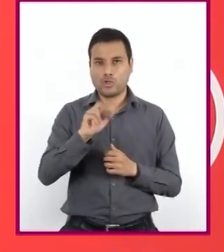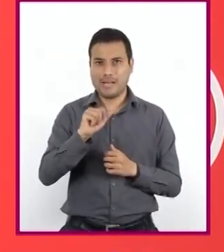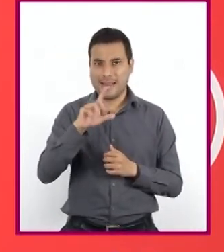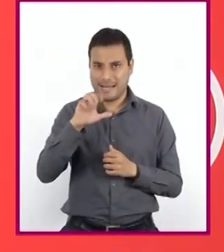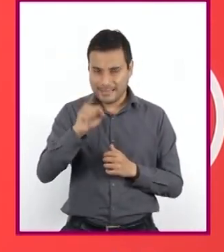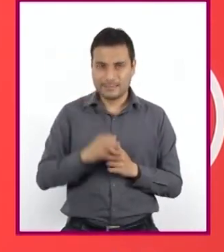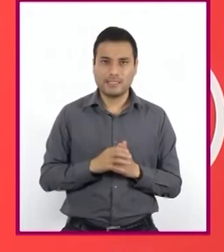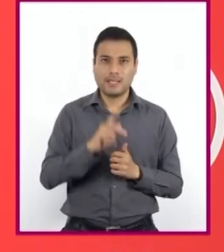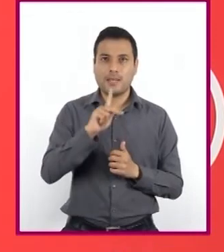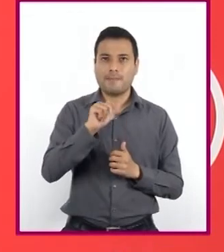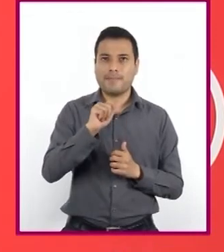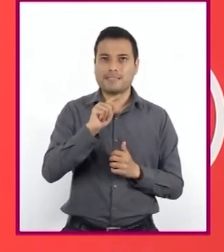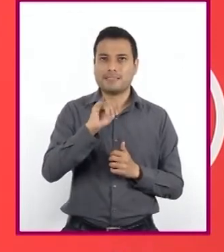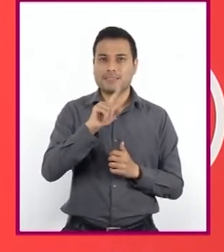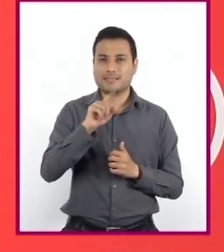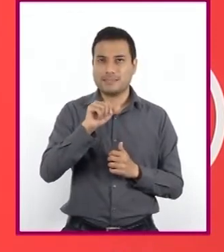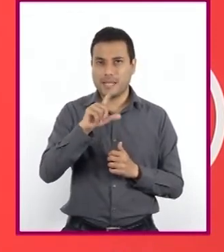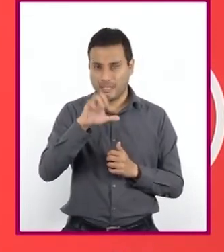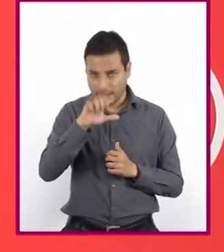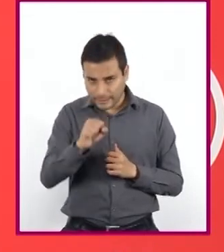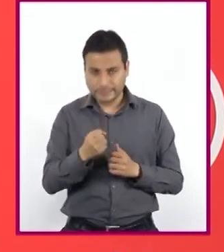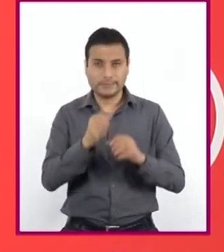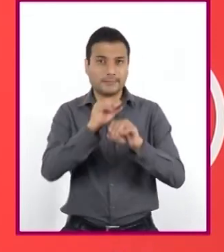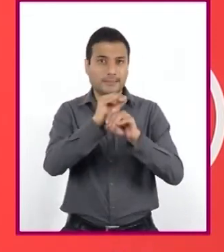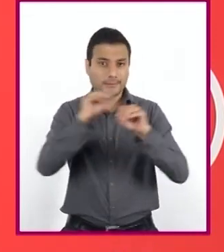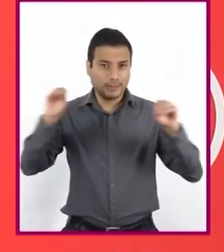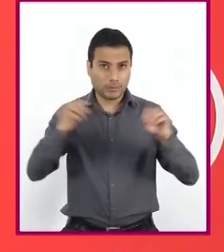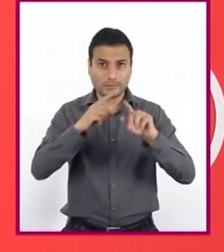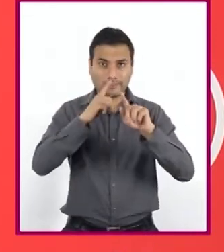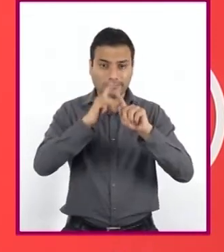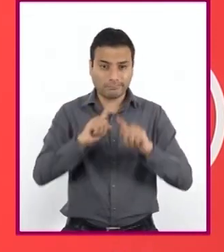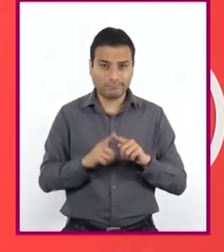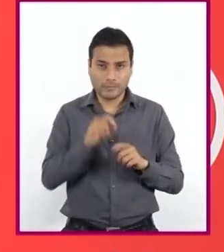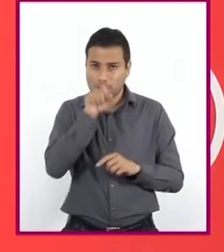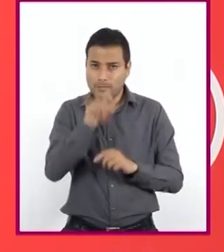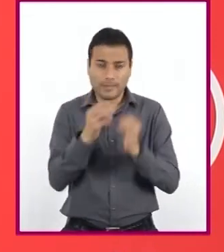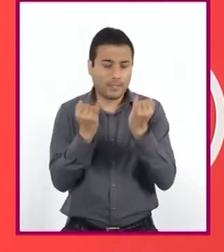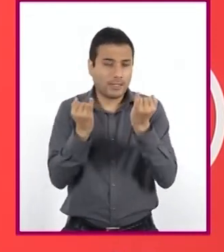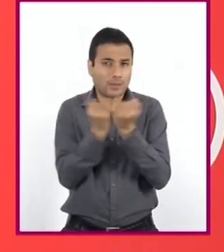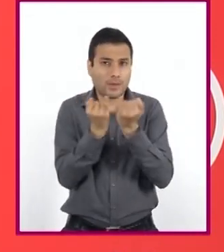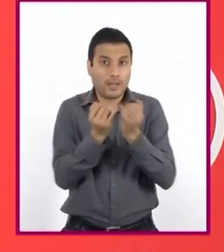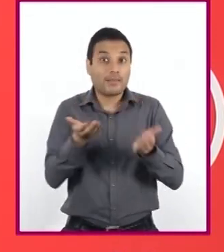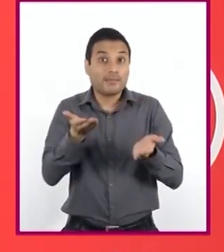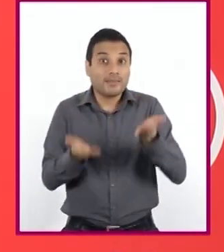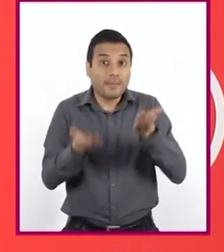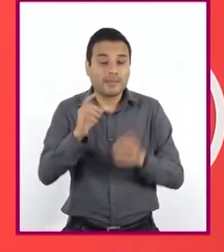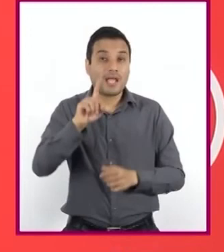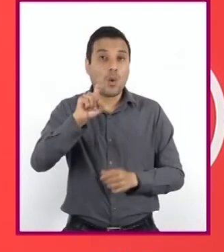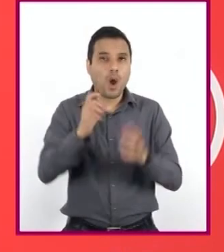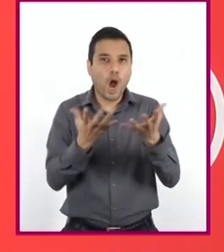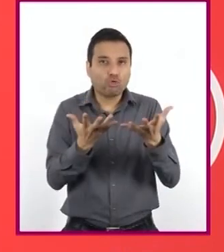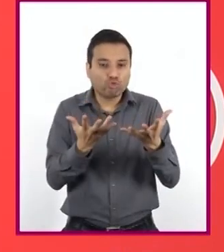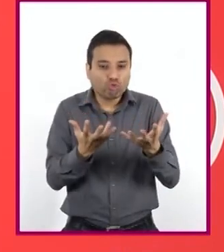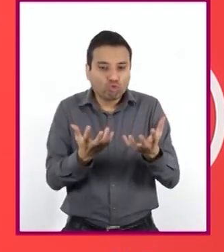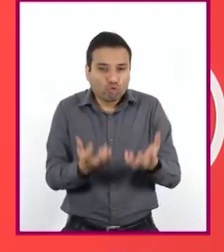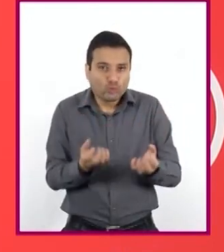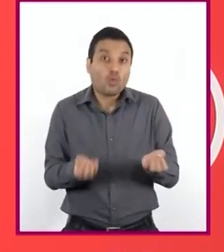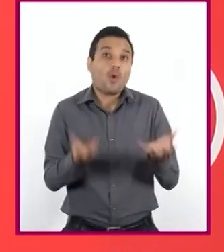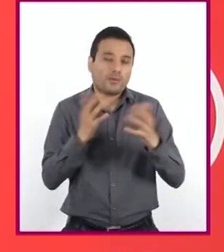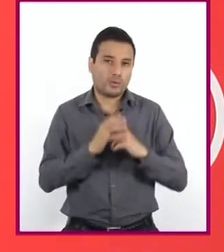los desiertos, influyen sobre la forma y la cantidad de agua que penetra en los sistemas de acuíferos,